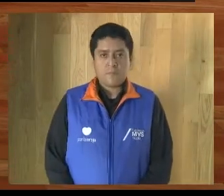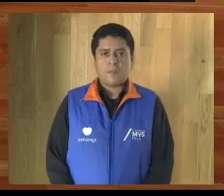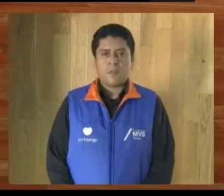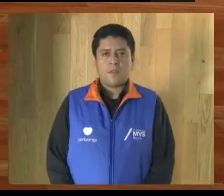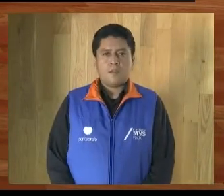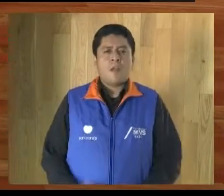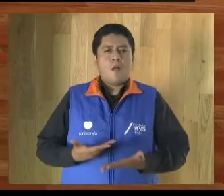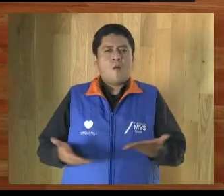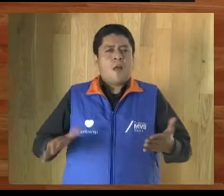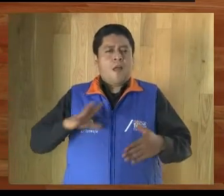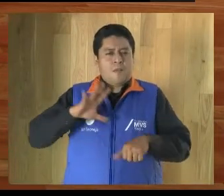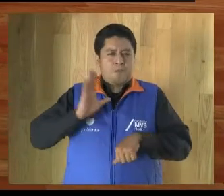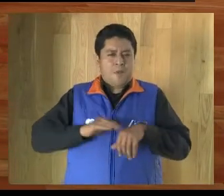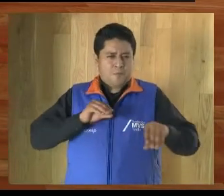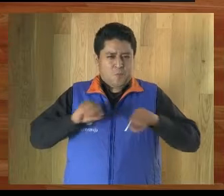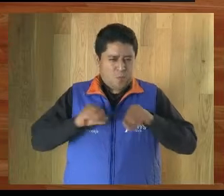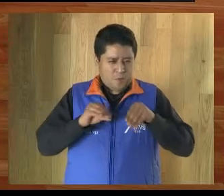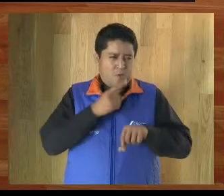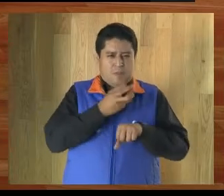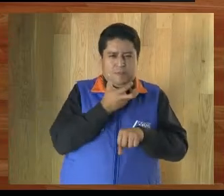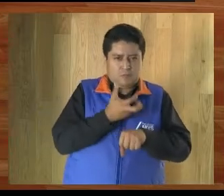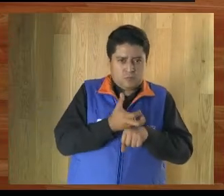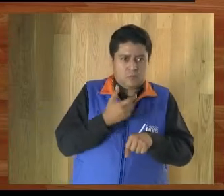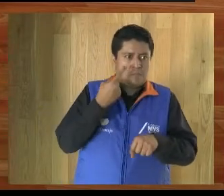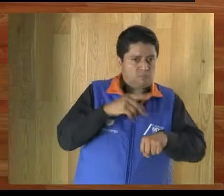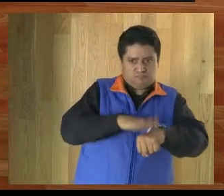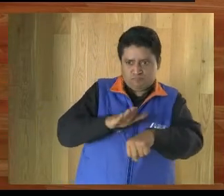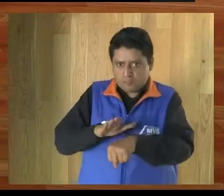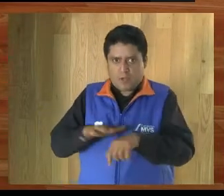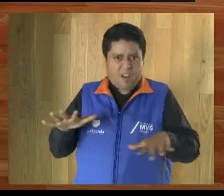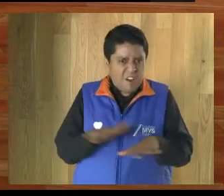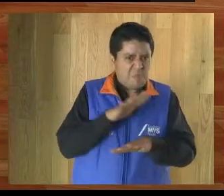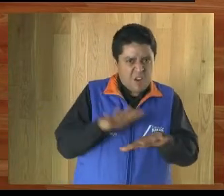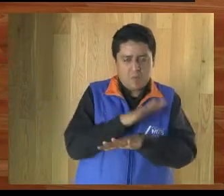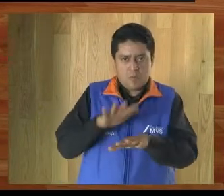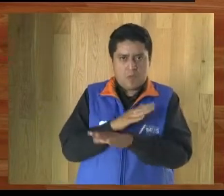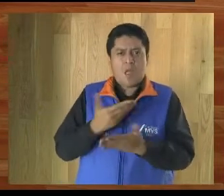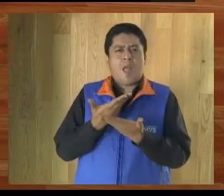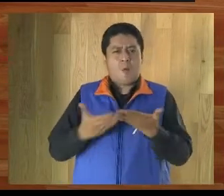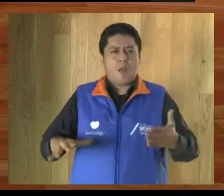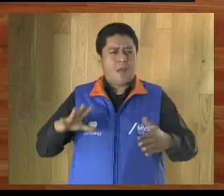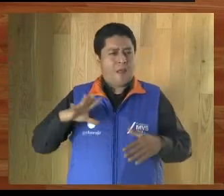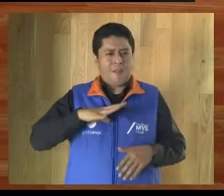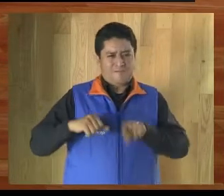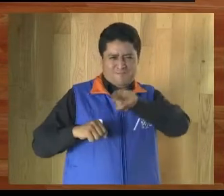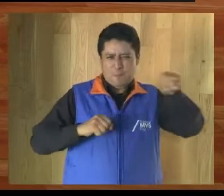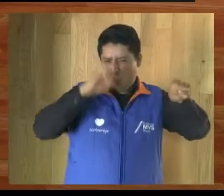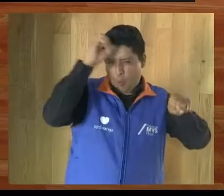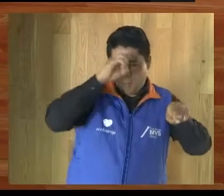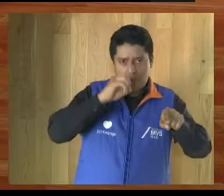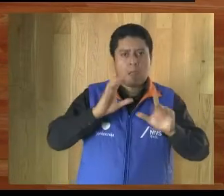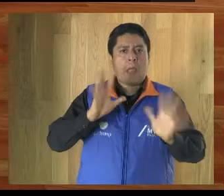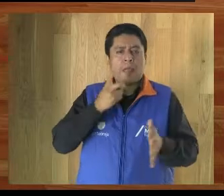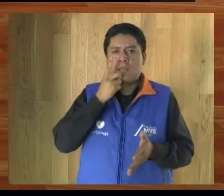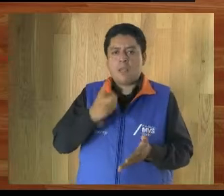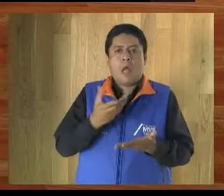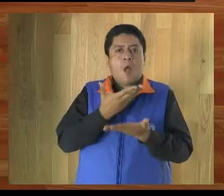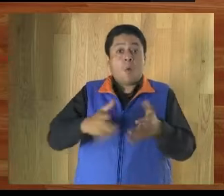¿no? Y son muchas las voces de que hablan de que estamos en un cambio de era,